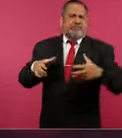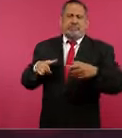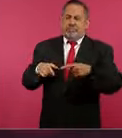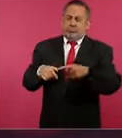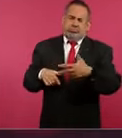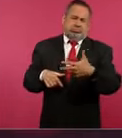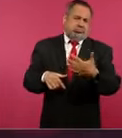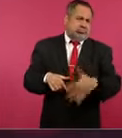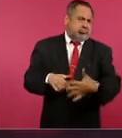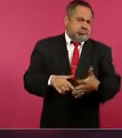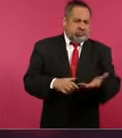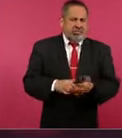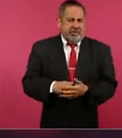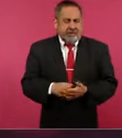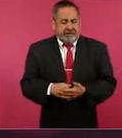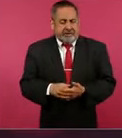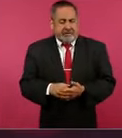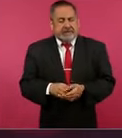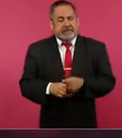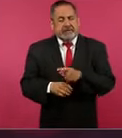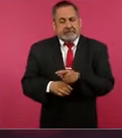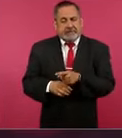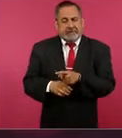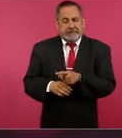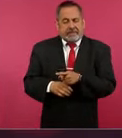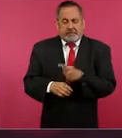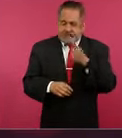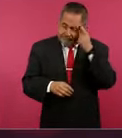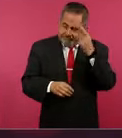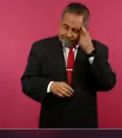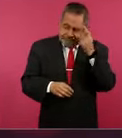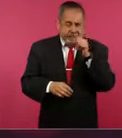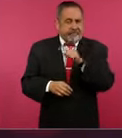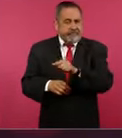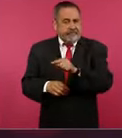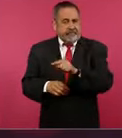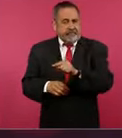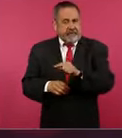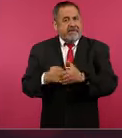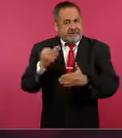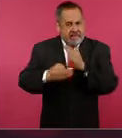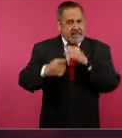No se repara en un dato,